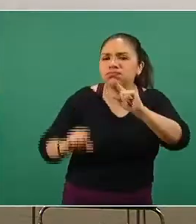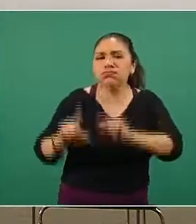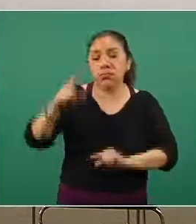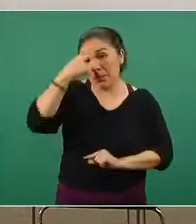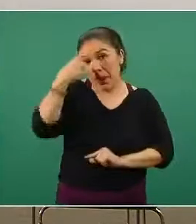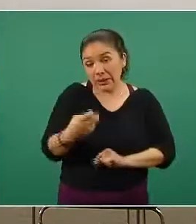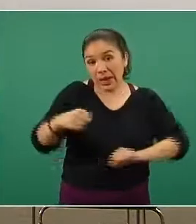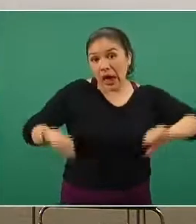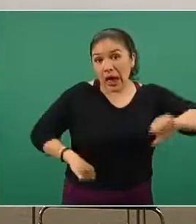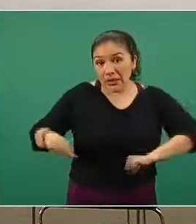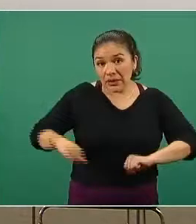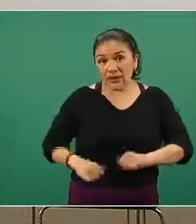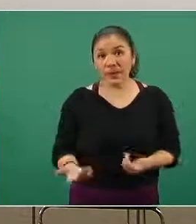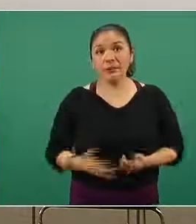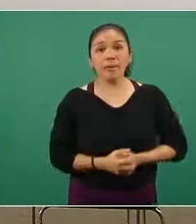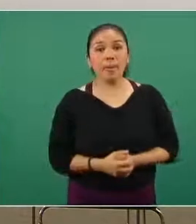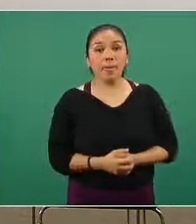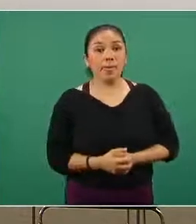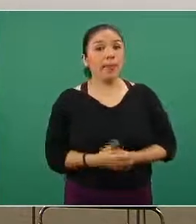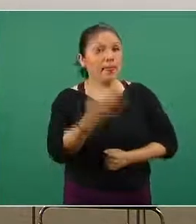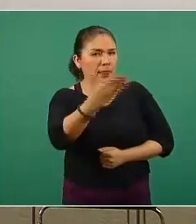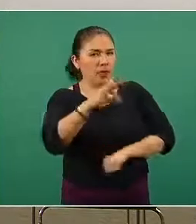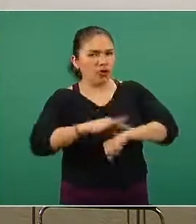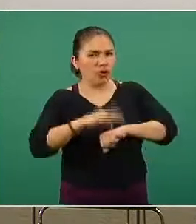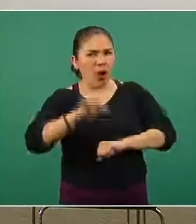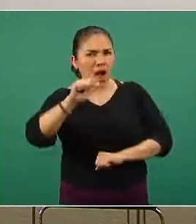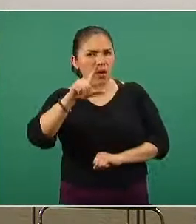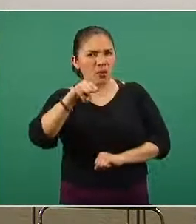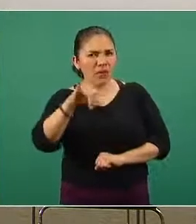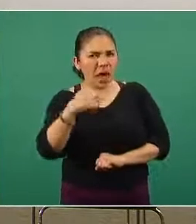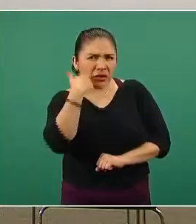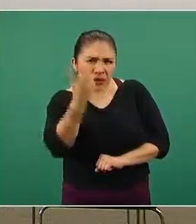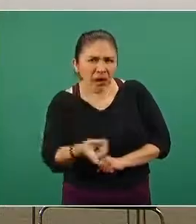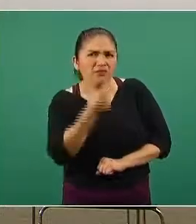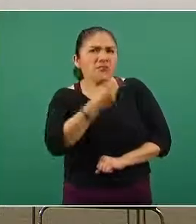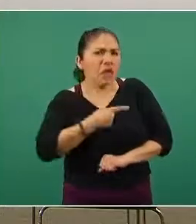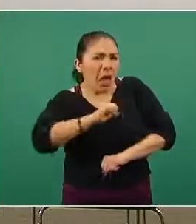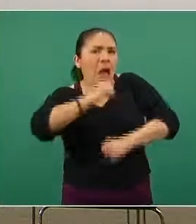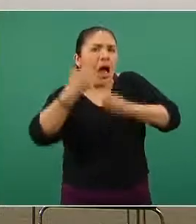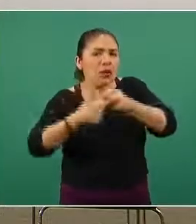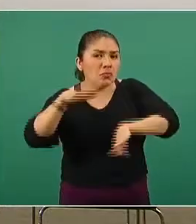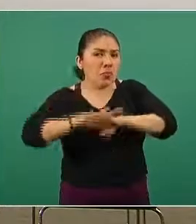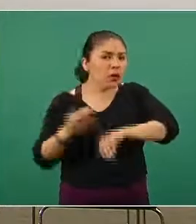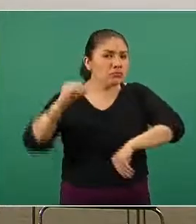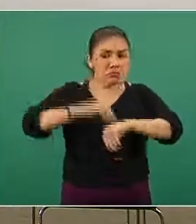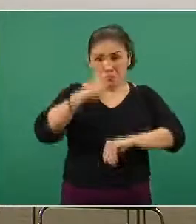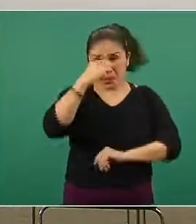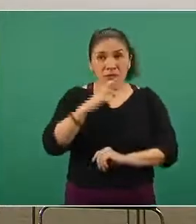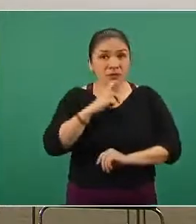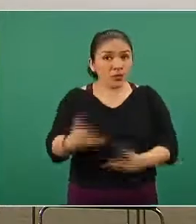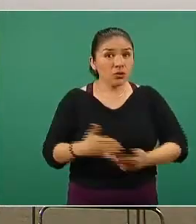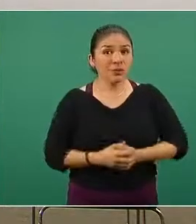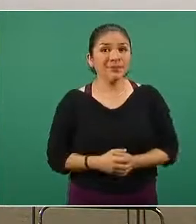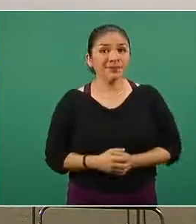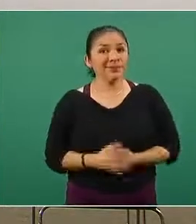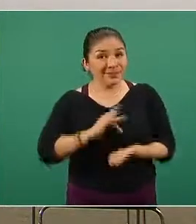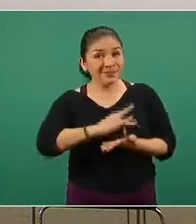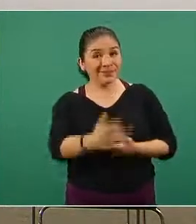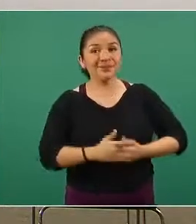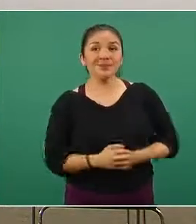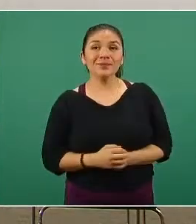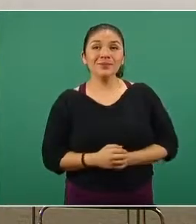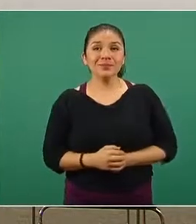realizan. No sé si doctora Lomía quisiera complementar parte de la respuesta, le